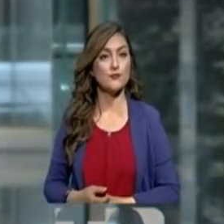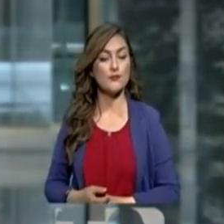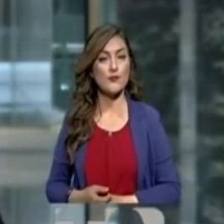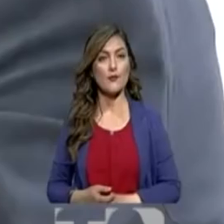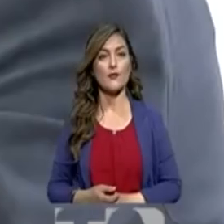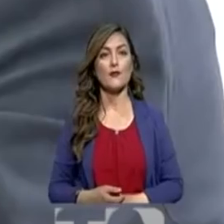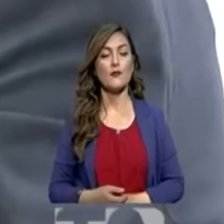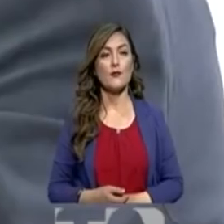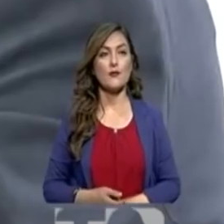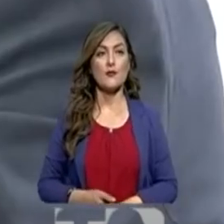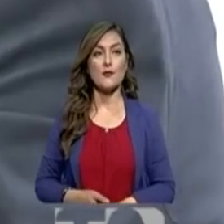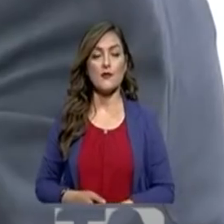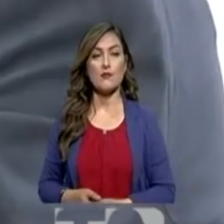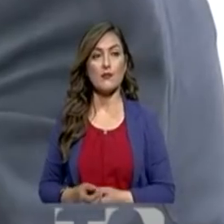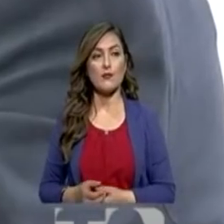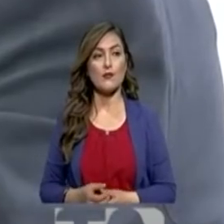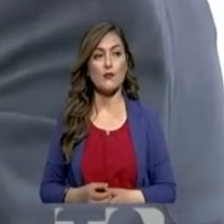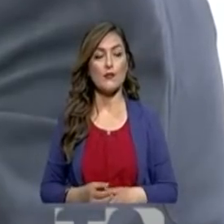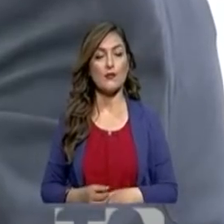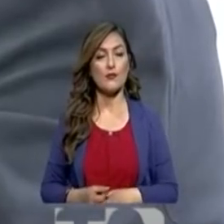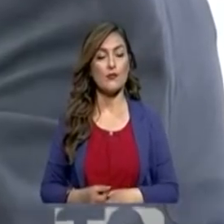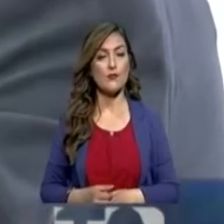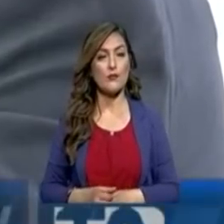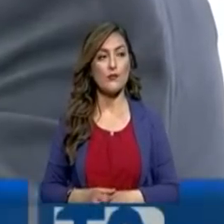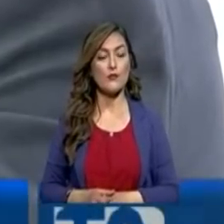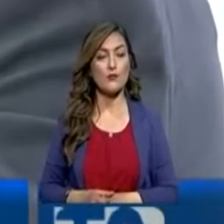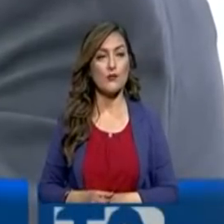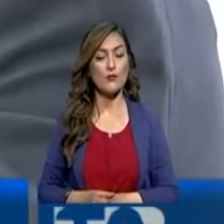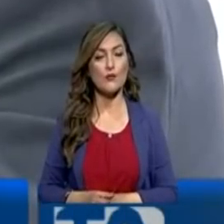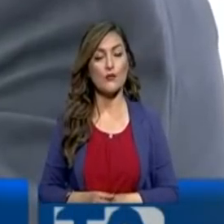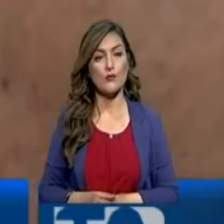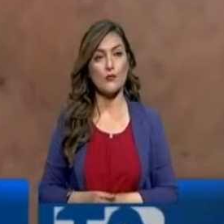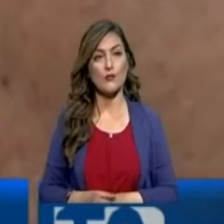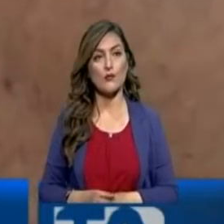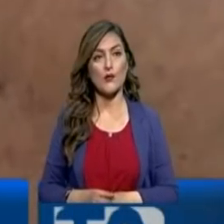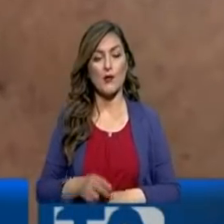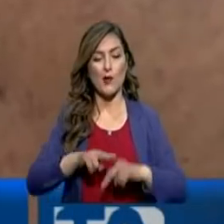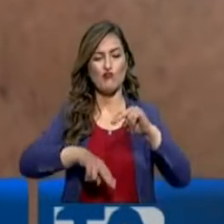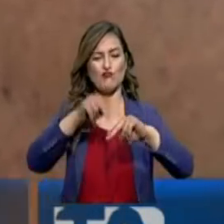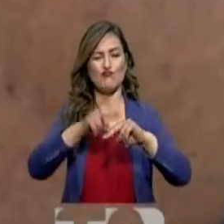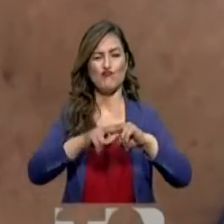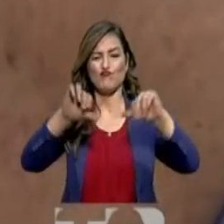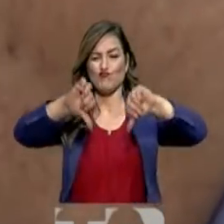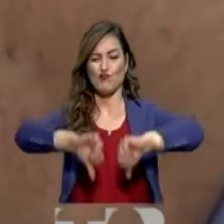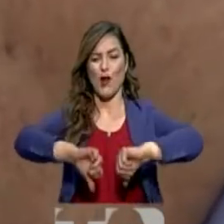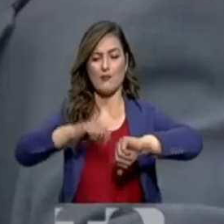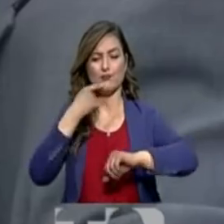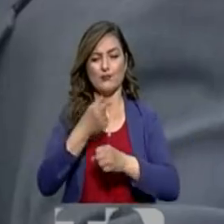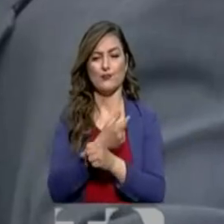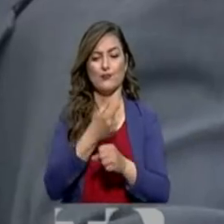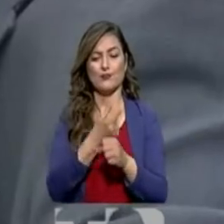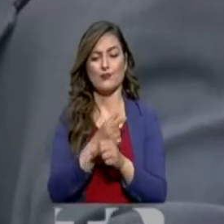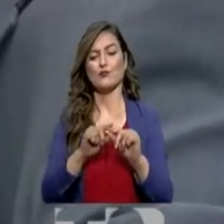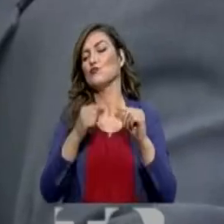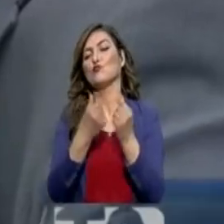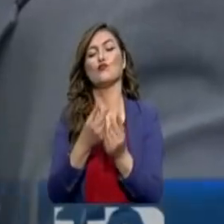Veamos. Definitivamente es una obra mal hecha. De esta forma resume el gerente de la unidad de